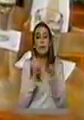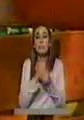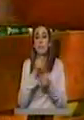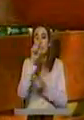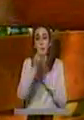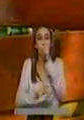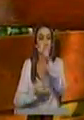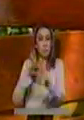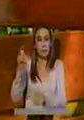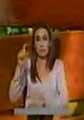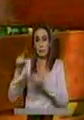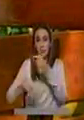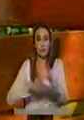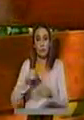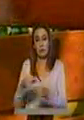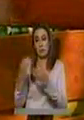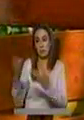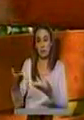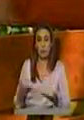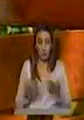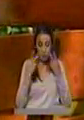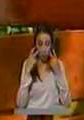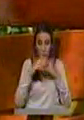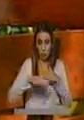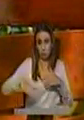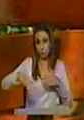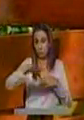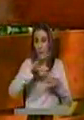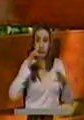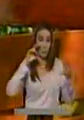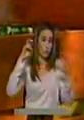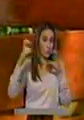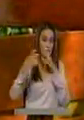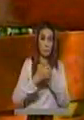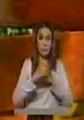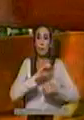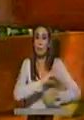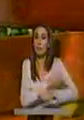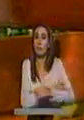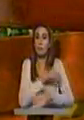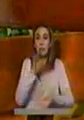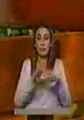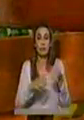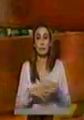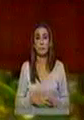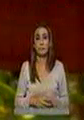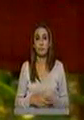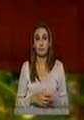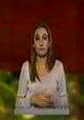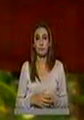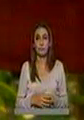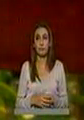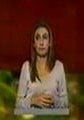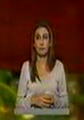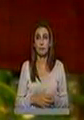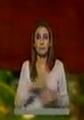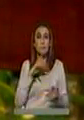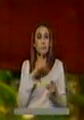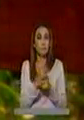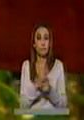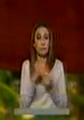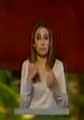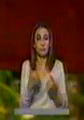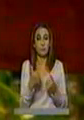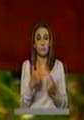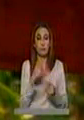también propiciar que el tema turístico sea un punto fuerte dentro de nuestro desarrollo? Bien, sería bueno